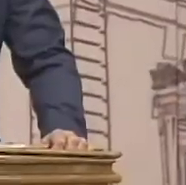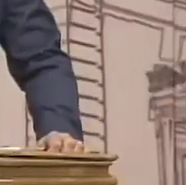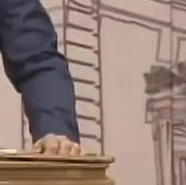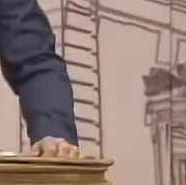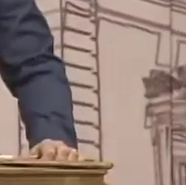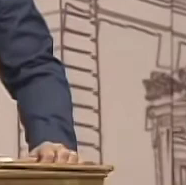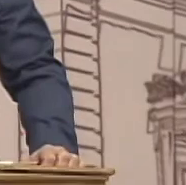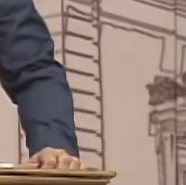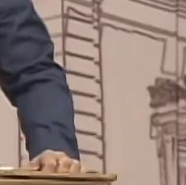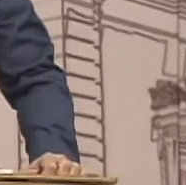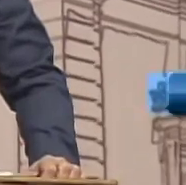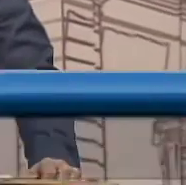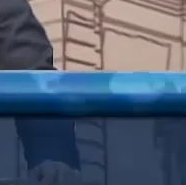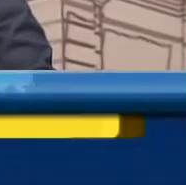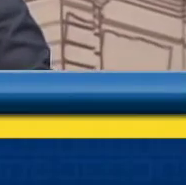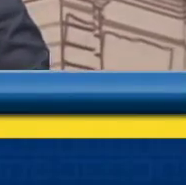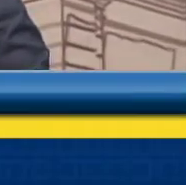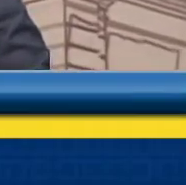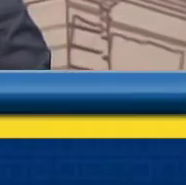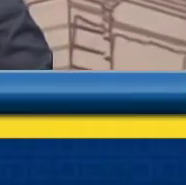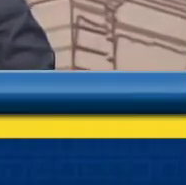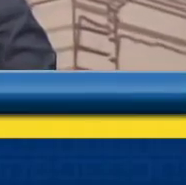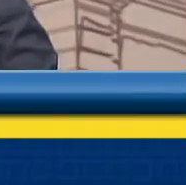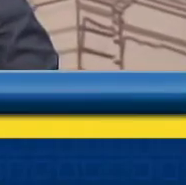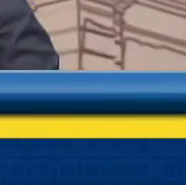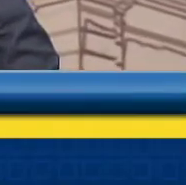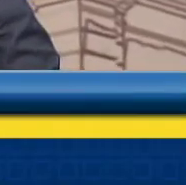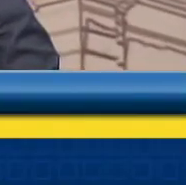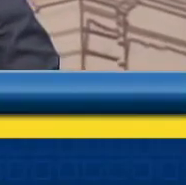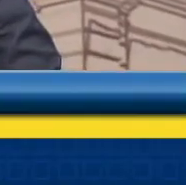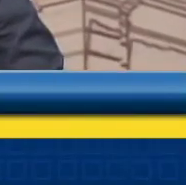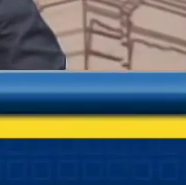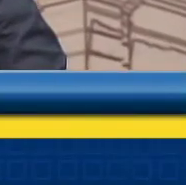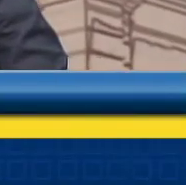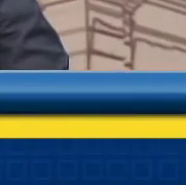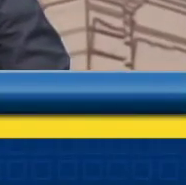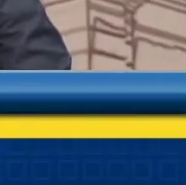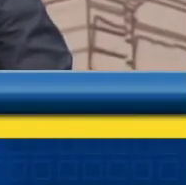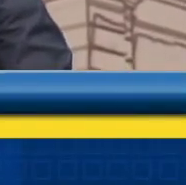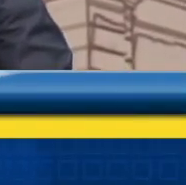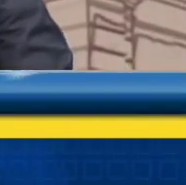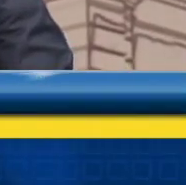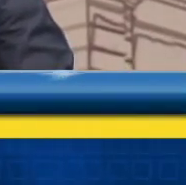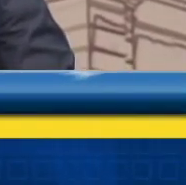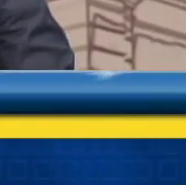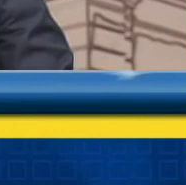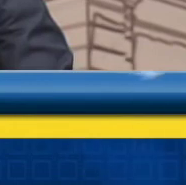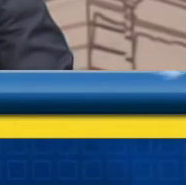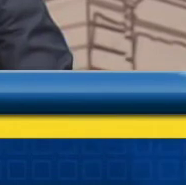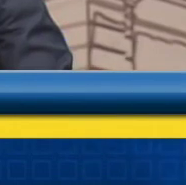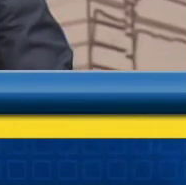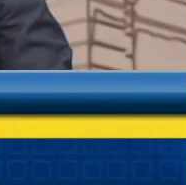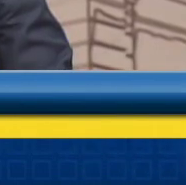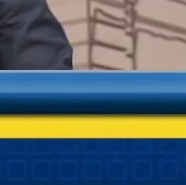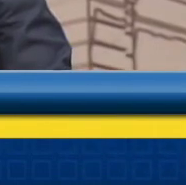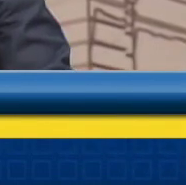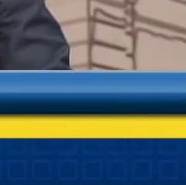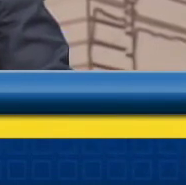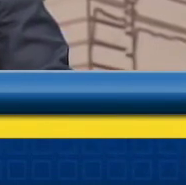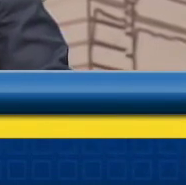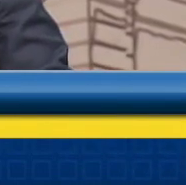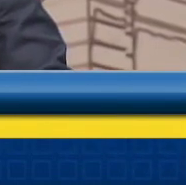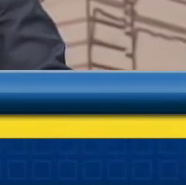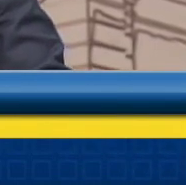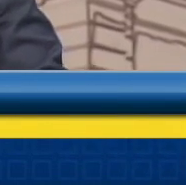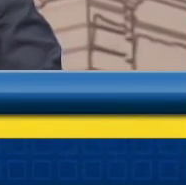Nos invitan a ser parte de la solución, cosa que es muy importante y que con todo el compromiso como empresa